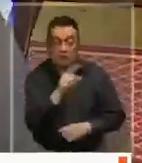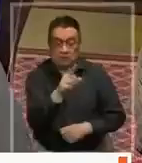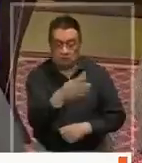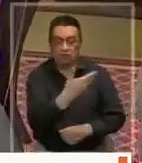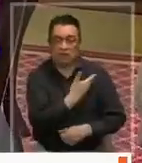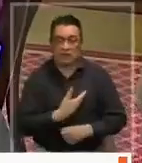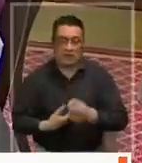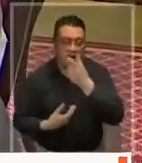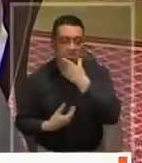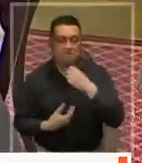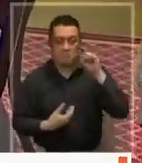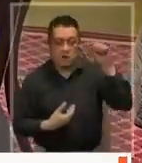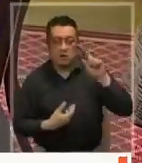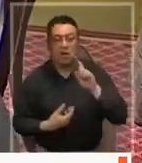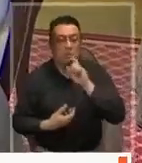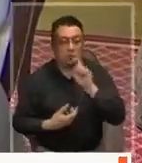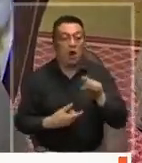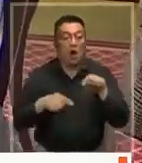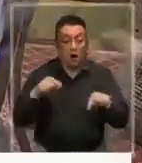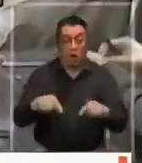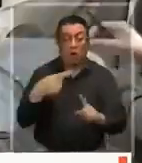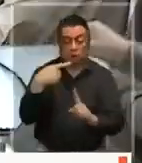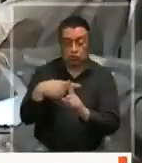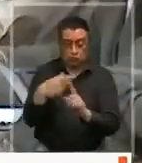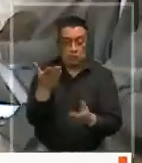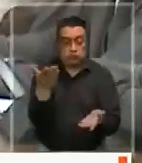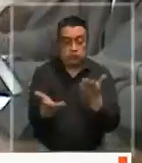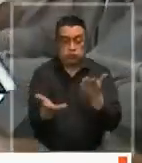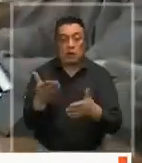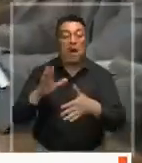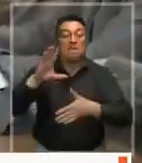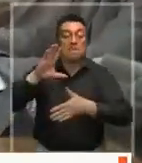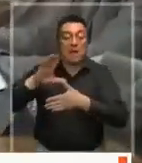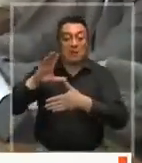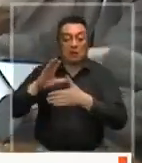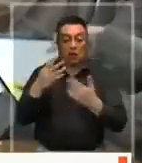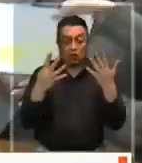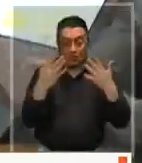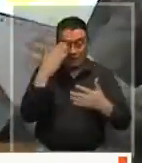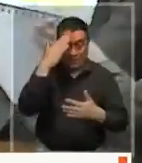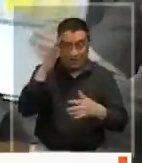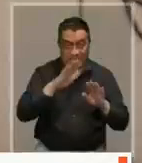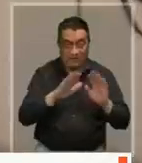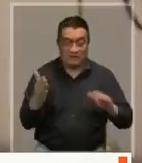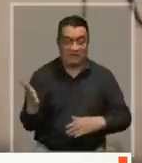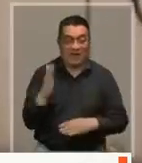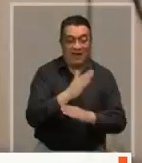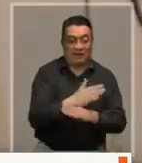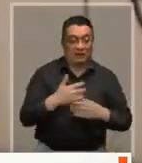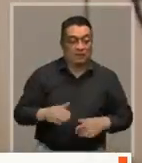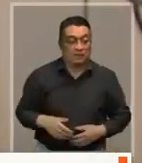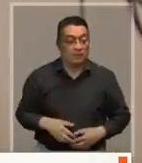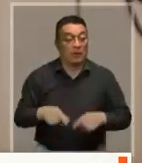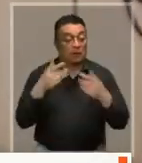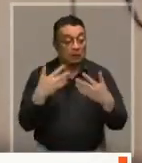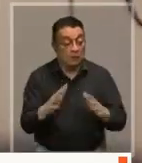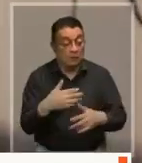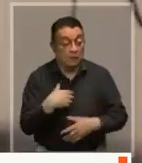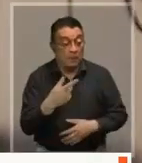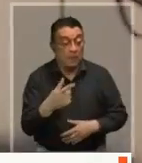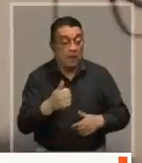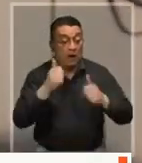de la República, quien hoy realizó una positiva evaluación de los Juegos Panamericanos a 9 días de su fin. Alcancé